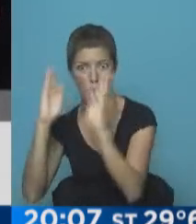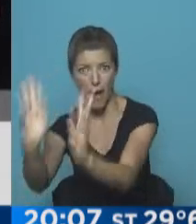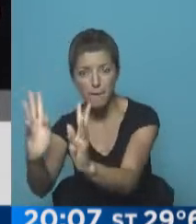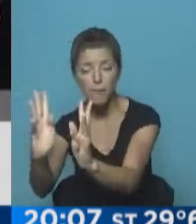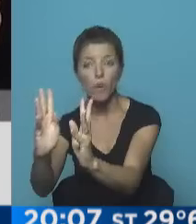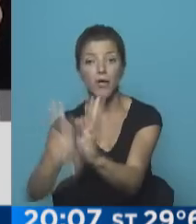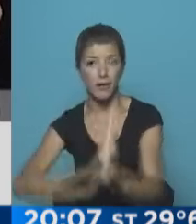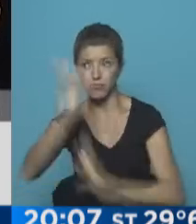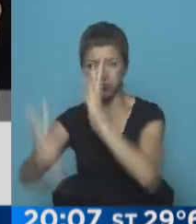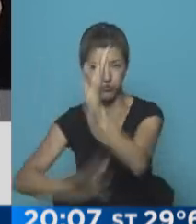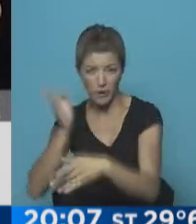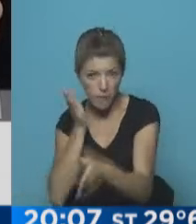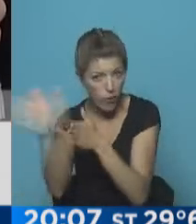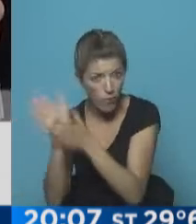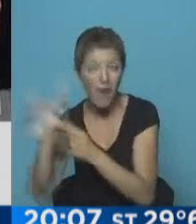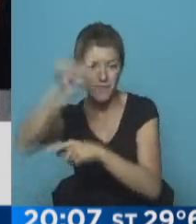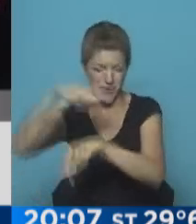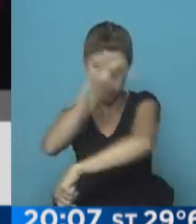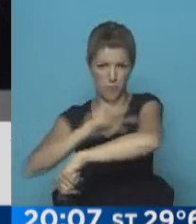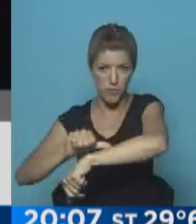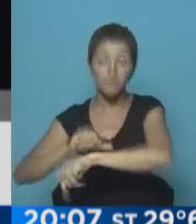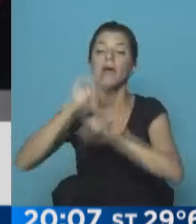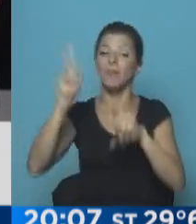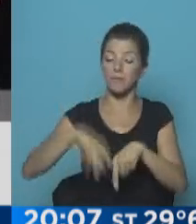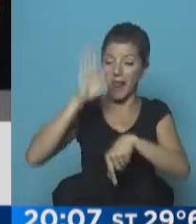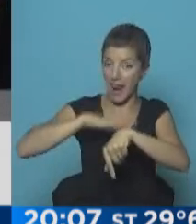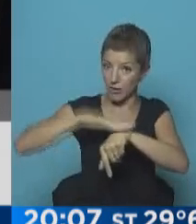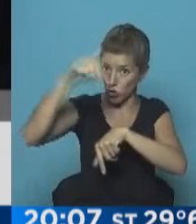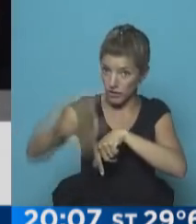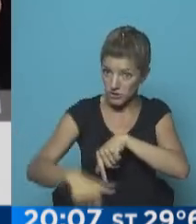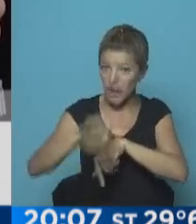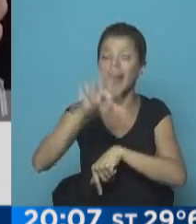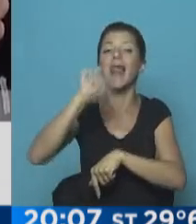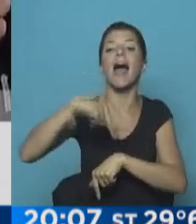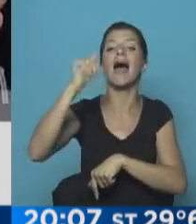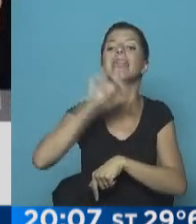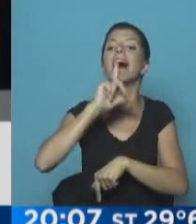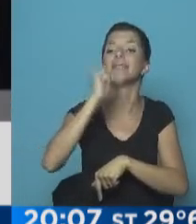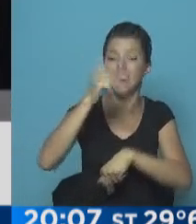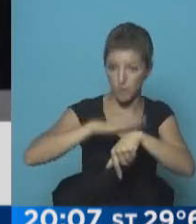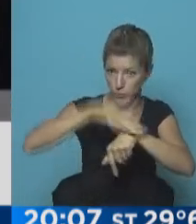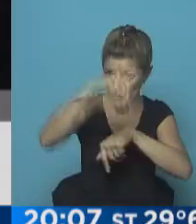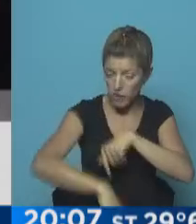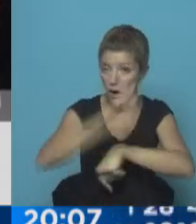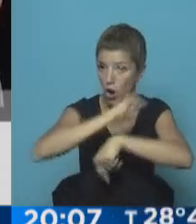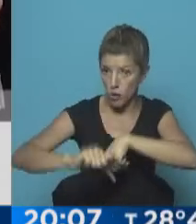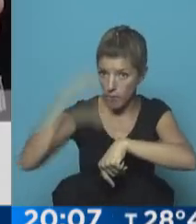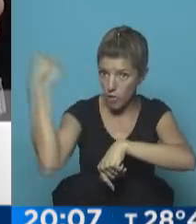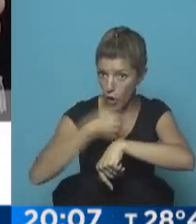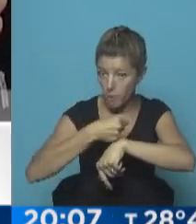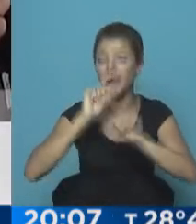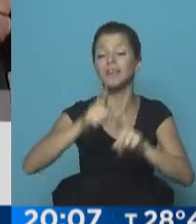en la provincia de Santa Fe, con un golpe en la rodilla a Cristian Lanata, con una fisura en la